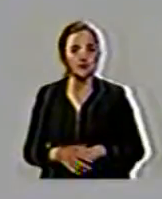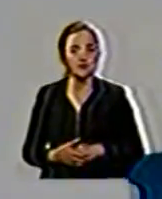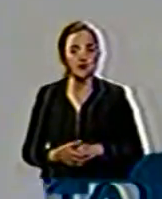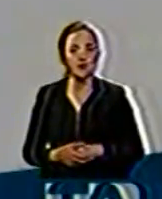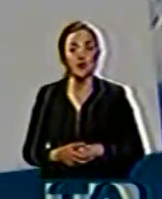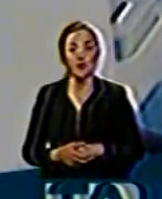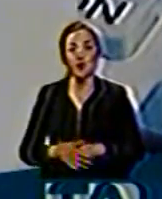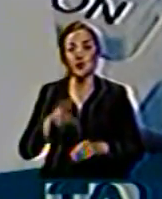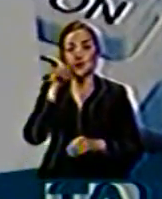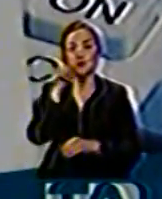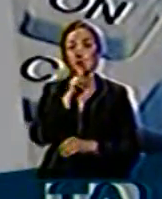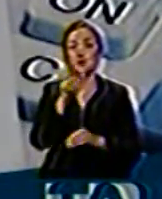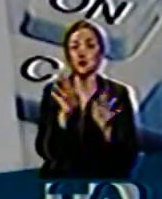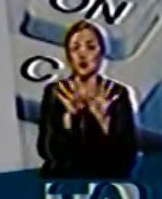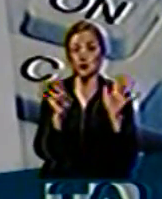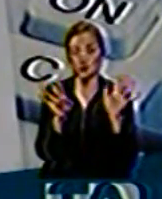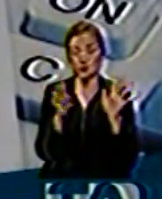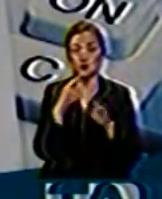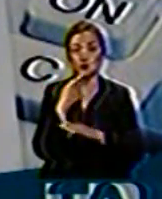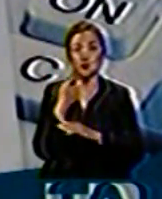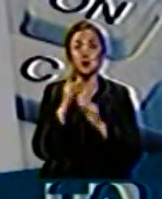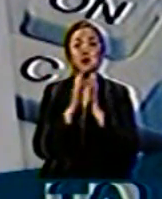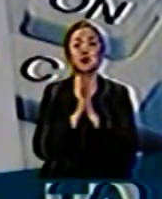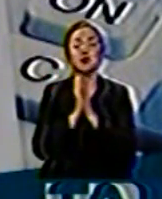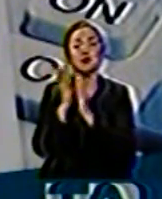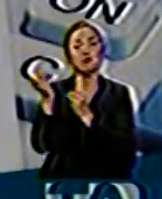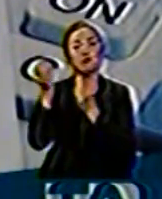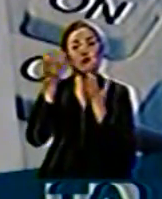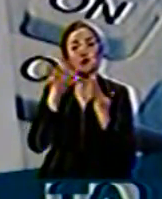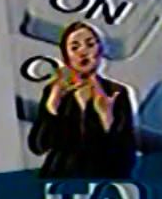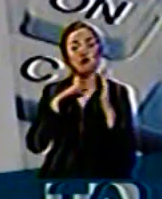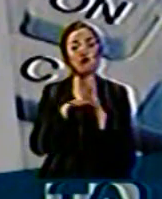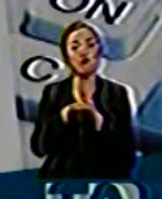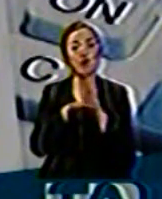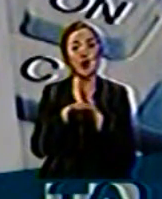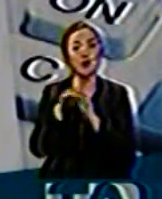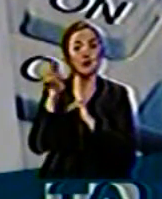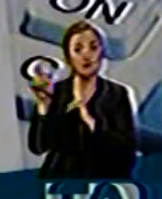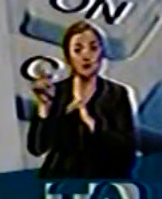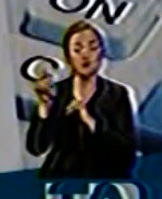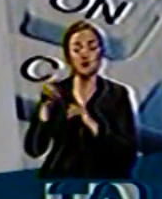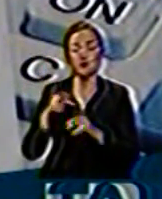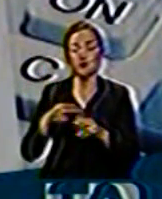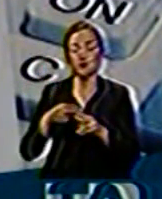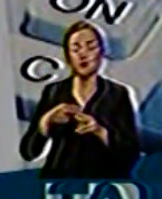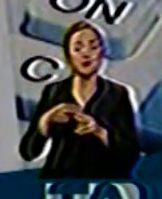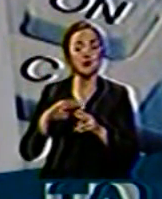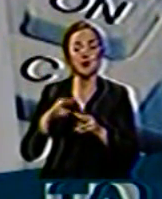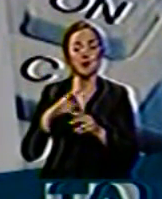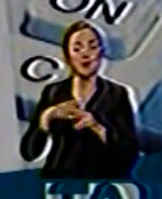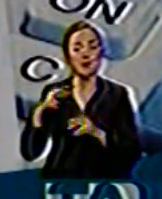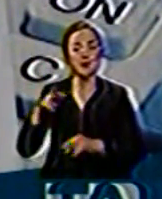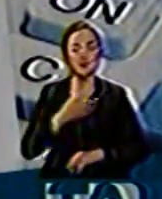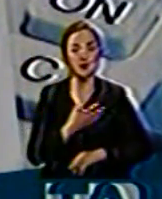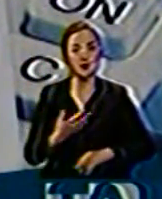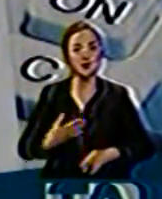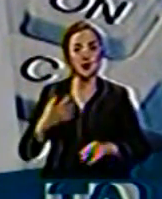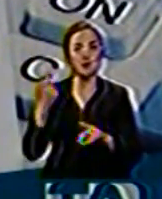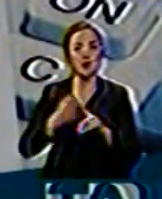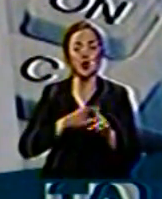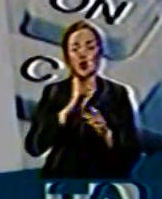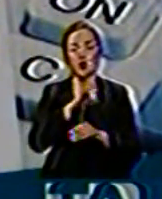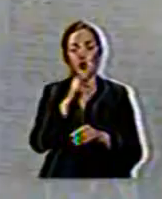provincia. La Fiscalía General del Estado también solicitó información de cuentas bancarias de Vicuña y Sagbay desde junio de 2011 a mayo